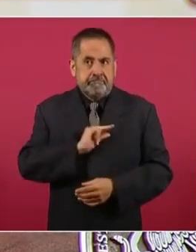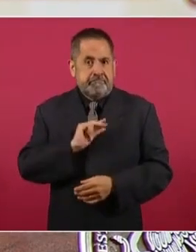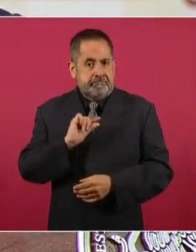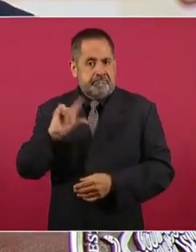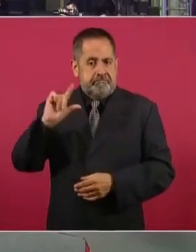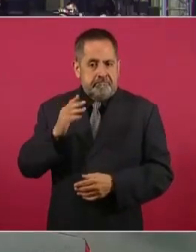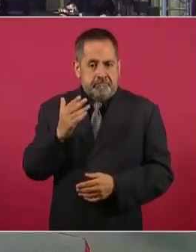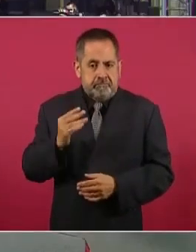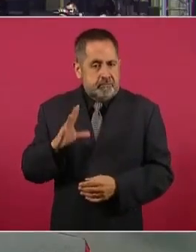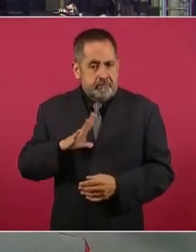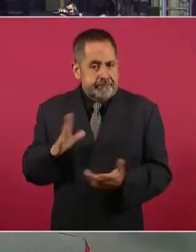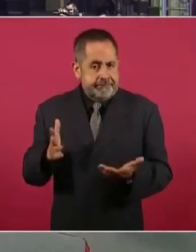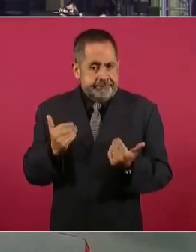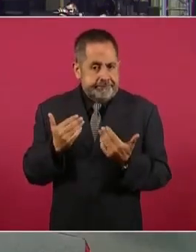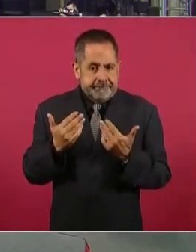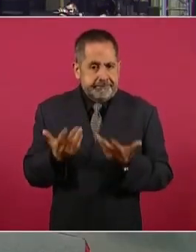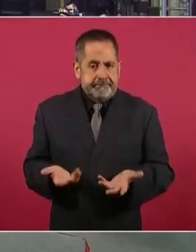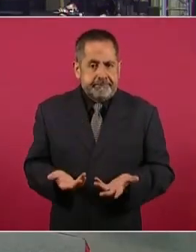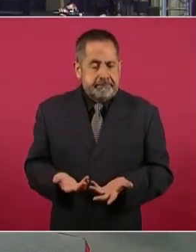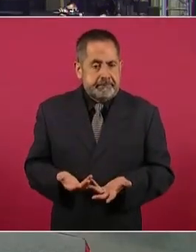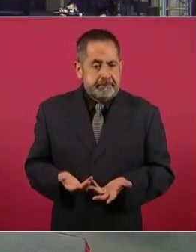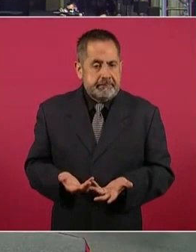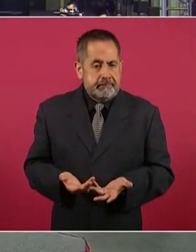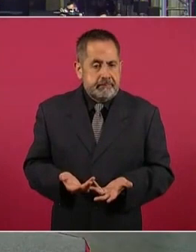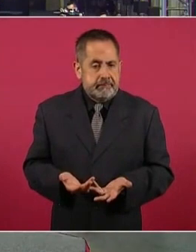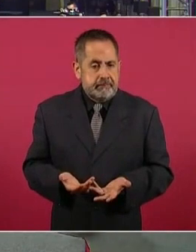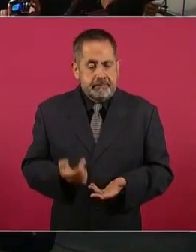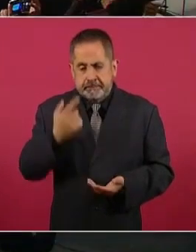Pero además,